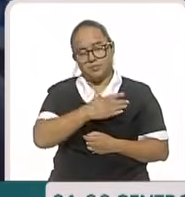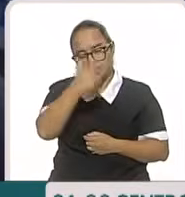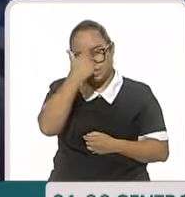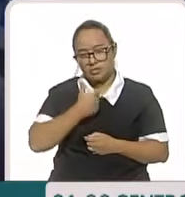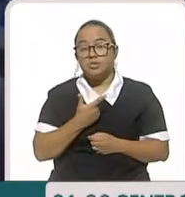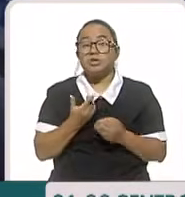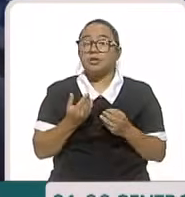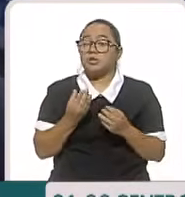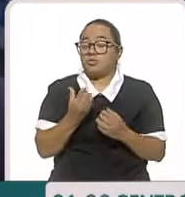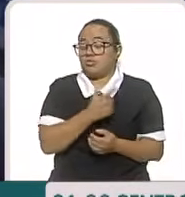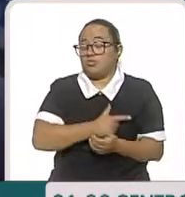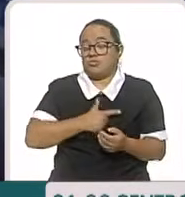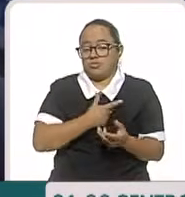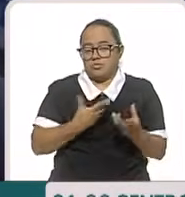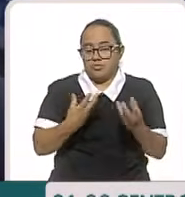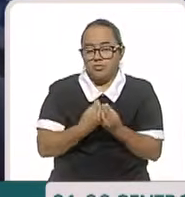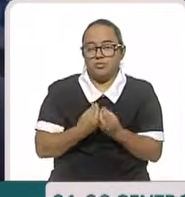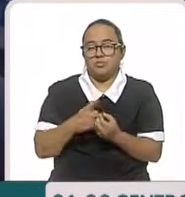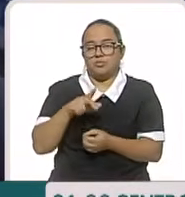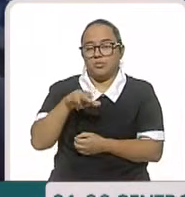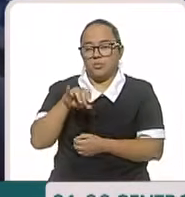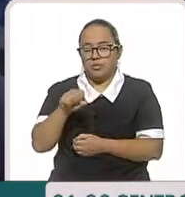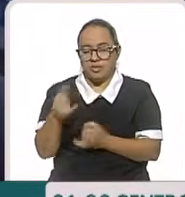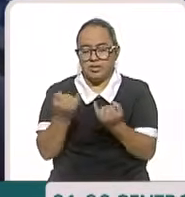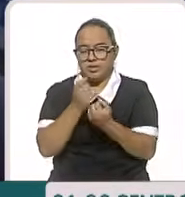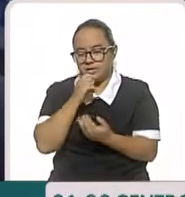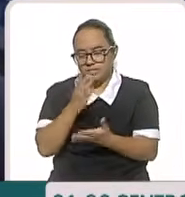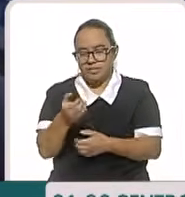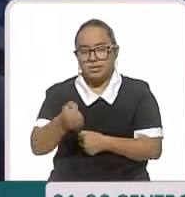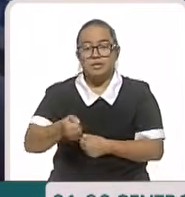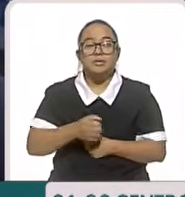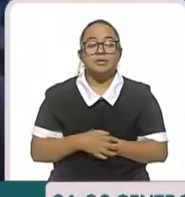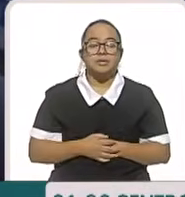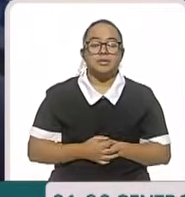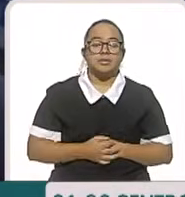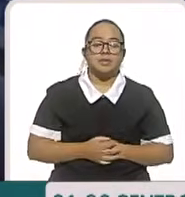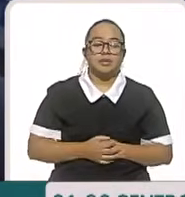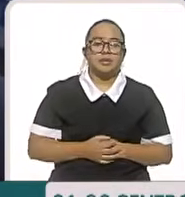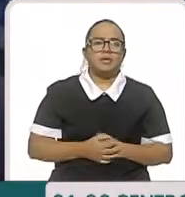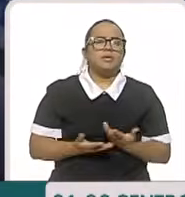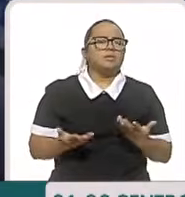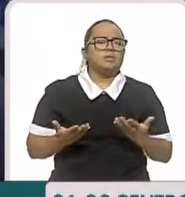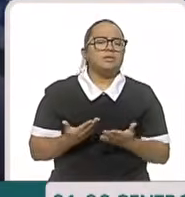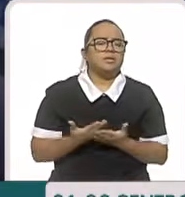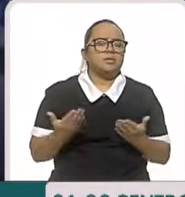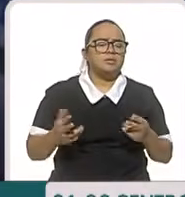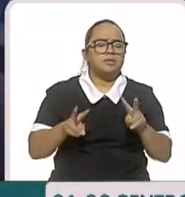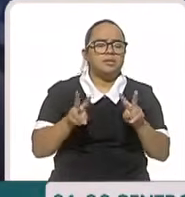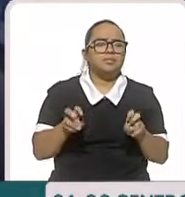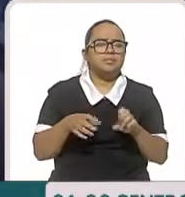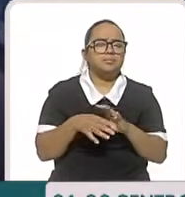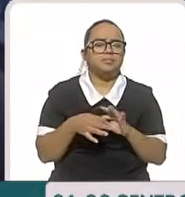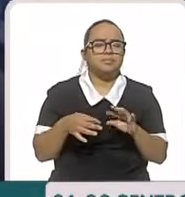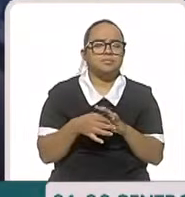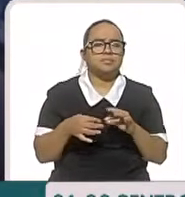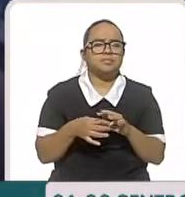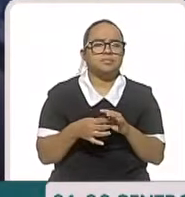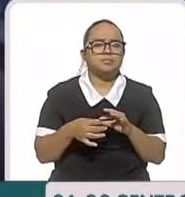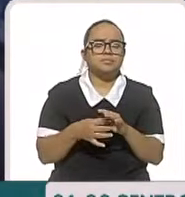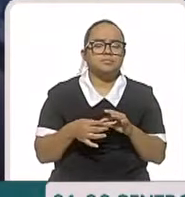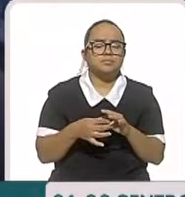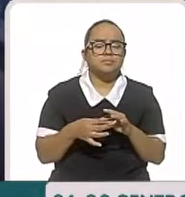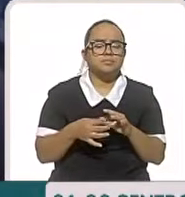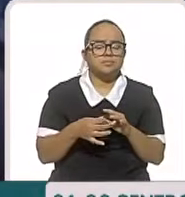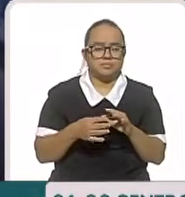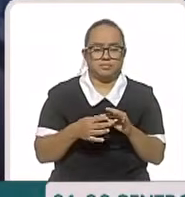Un gusto estar con ustedes. Luisa, saludos. Abrazo, Jesús. Jesús, pues qué actualización nos das justamente sobre pues